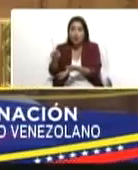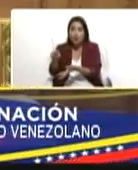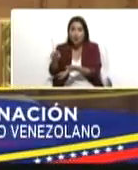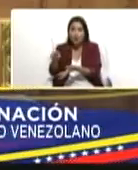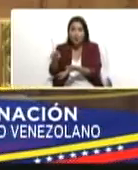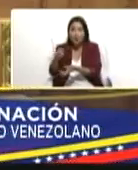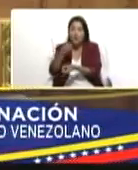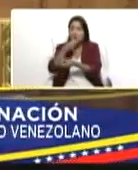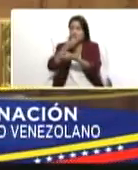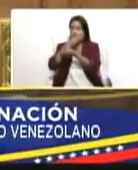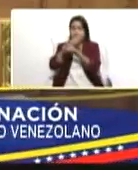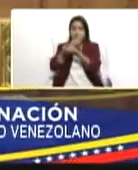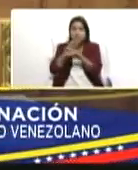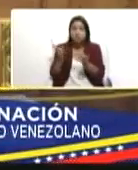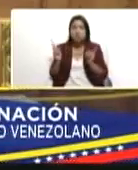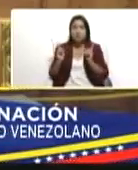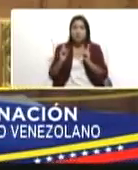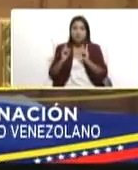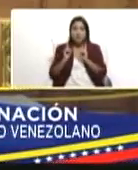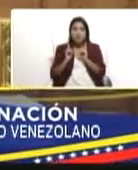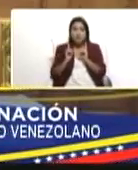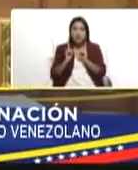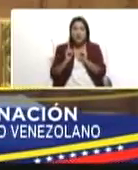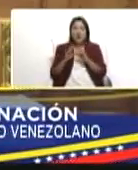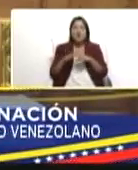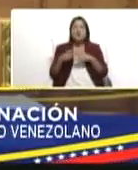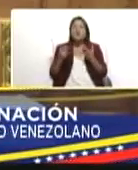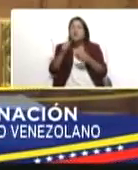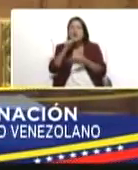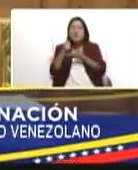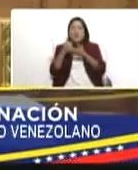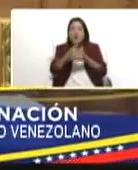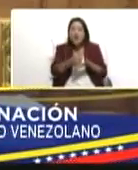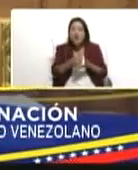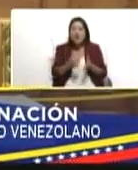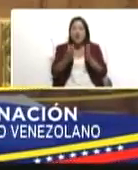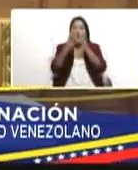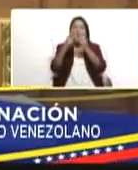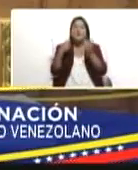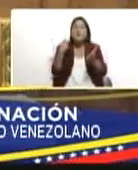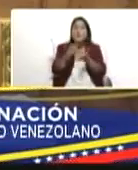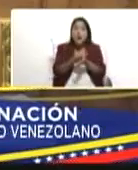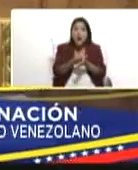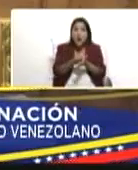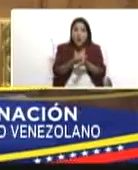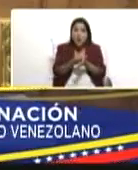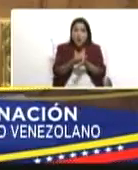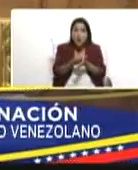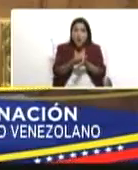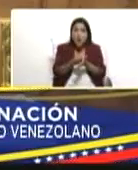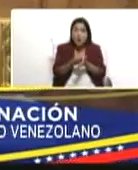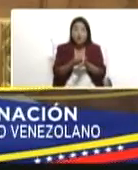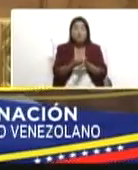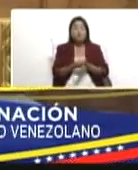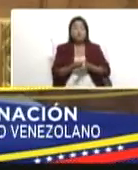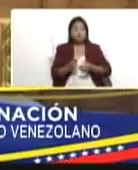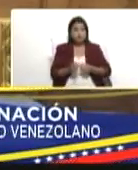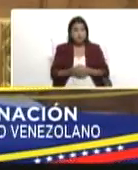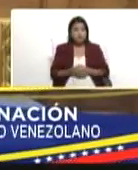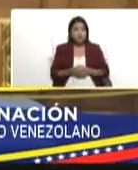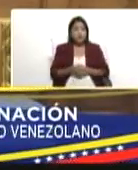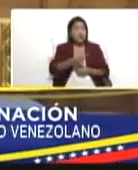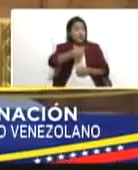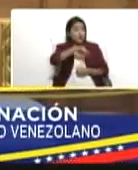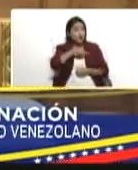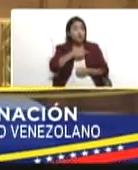dijo todos sus Cómplices cuánto habían pagado cuándo lo llamaron Y cómo reactivaron en plenas negociaciones con los gringos